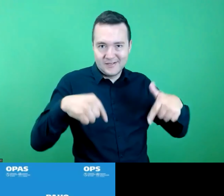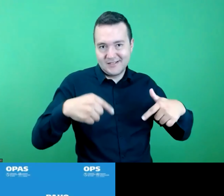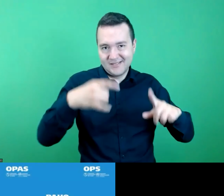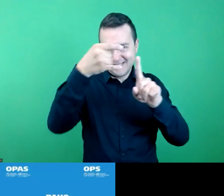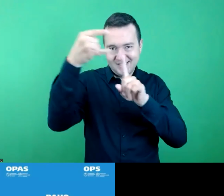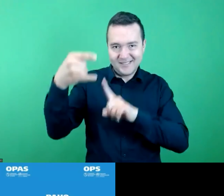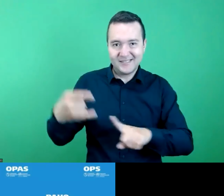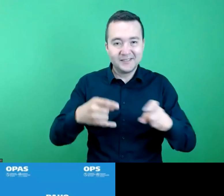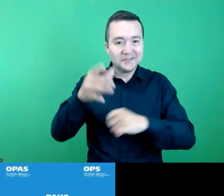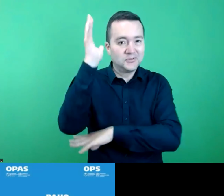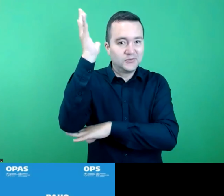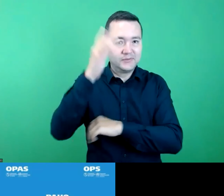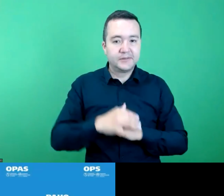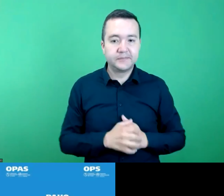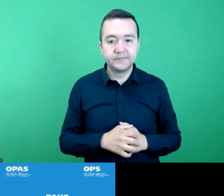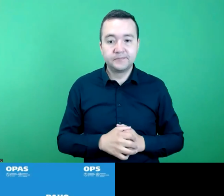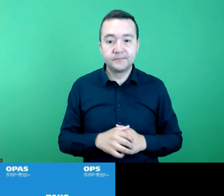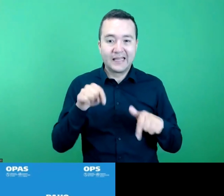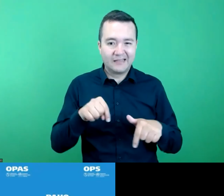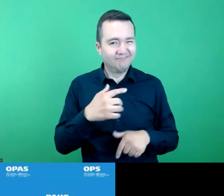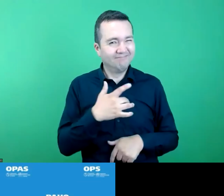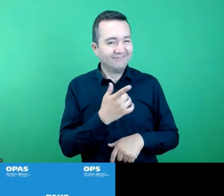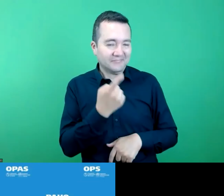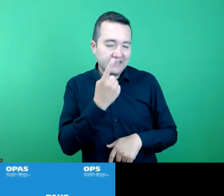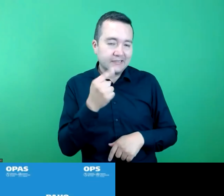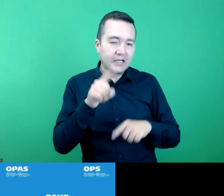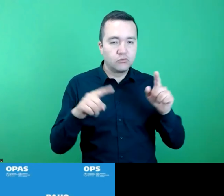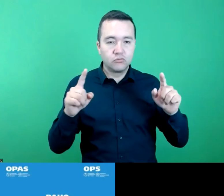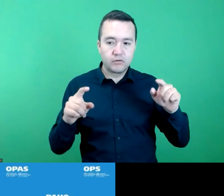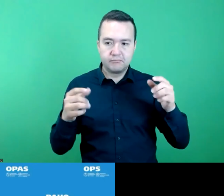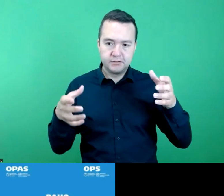como dije, con asimetrías, debe